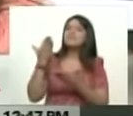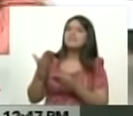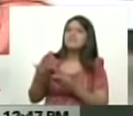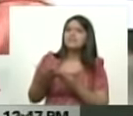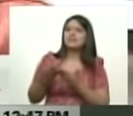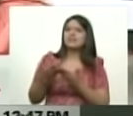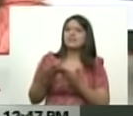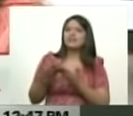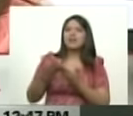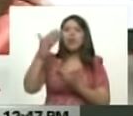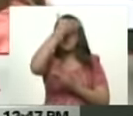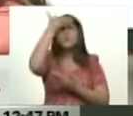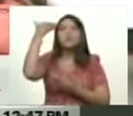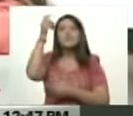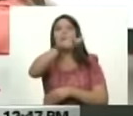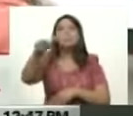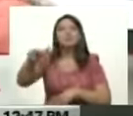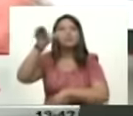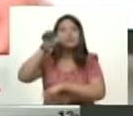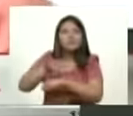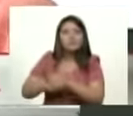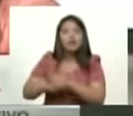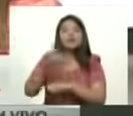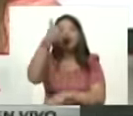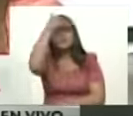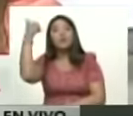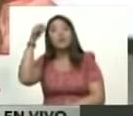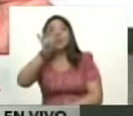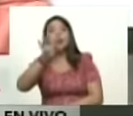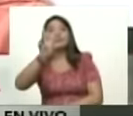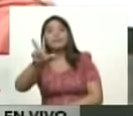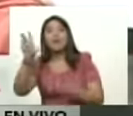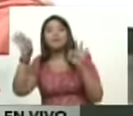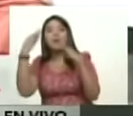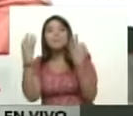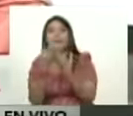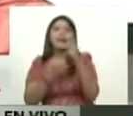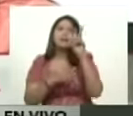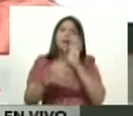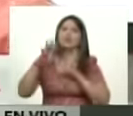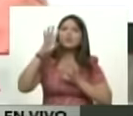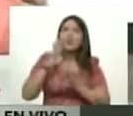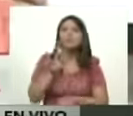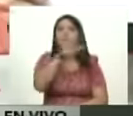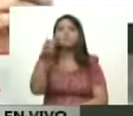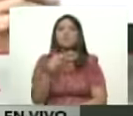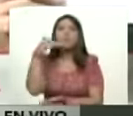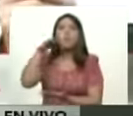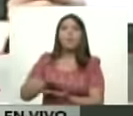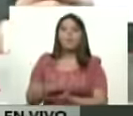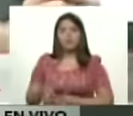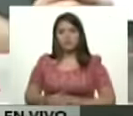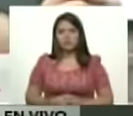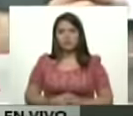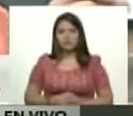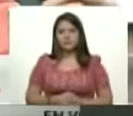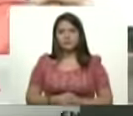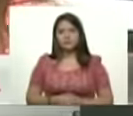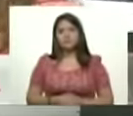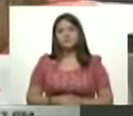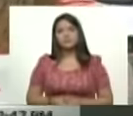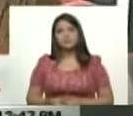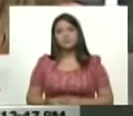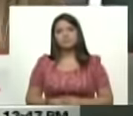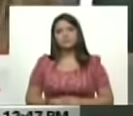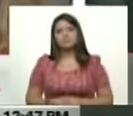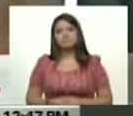impunidad se están olvidando de 43 familias que están llorando a sus muertos. ¿Cuánto costó